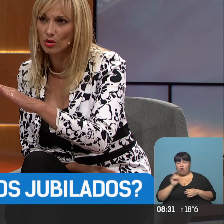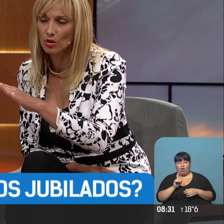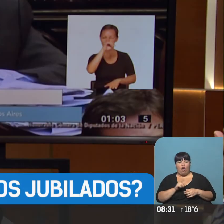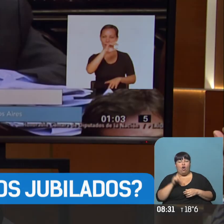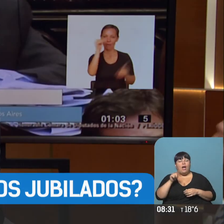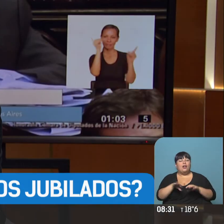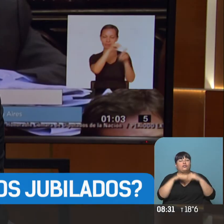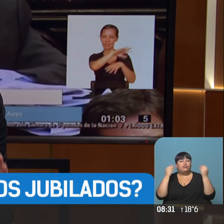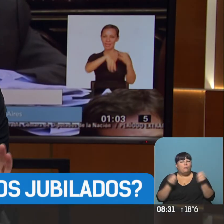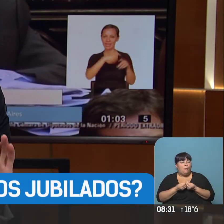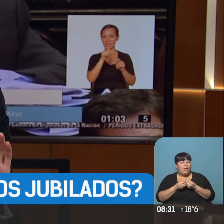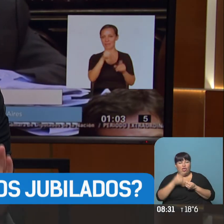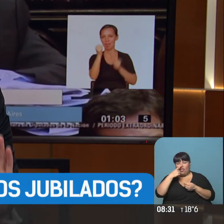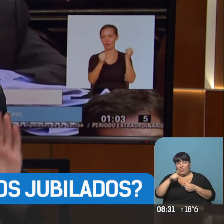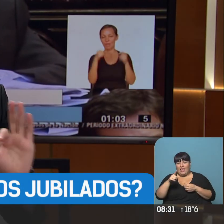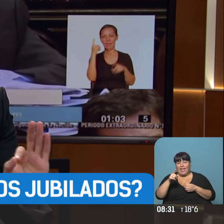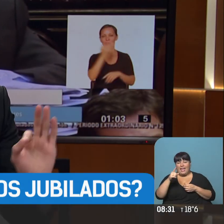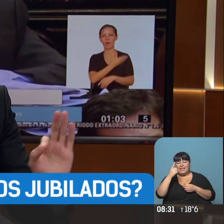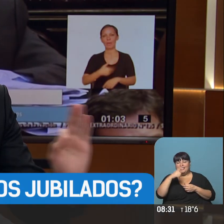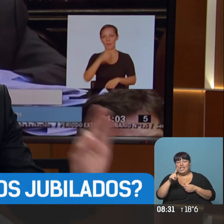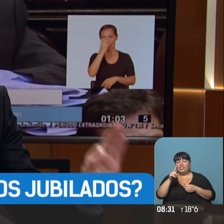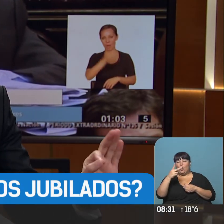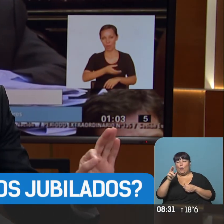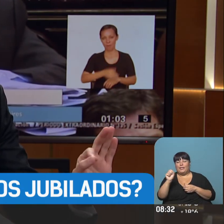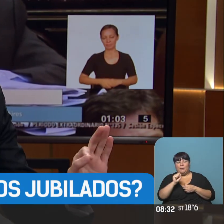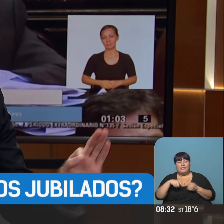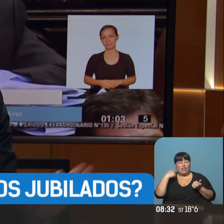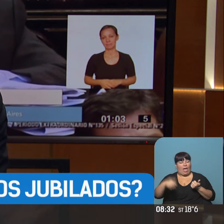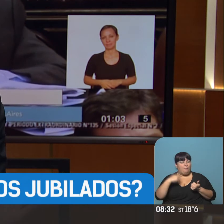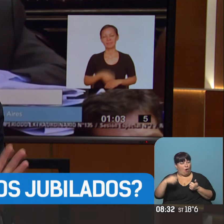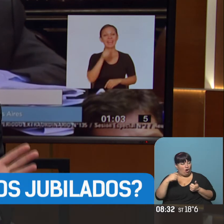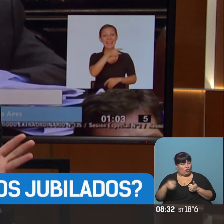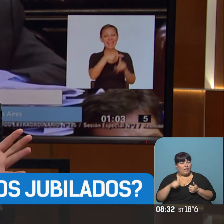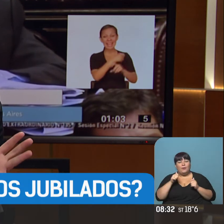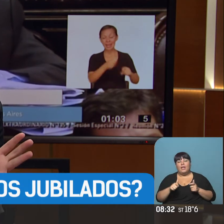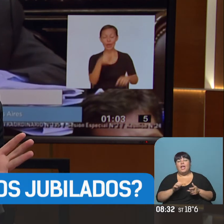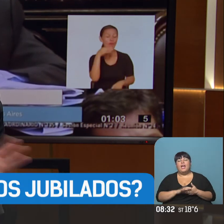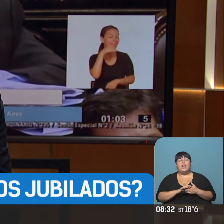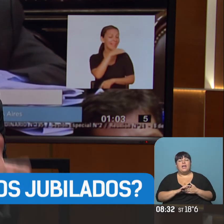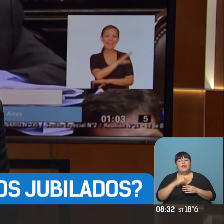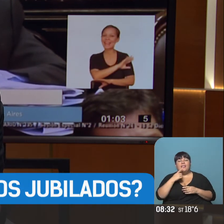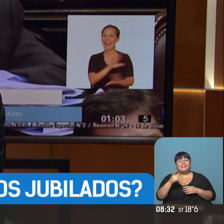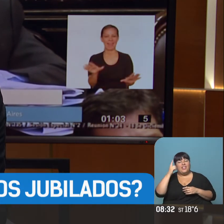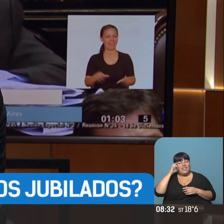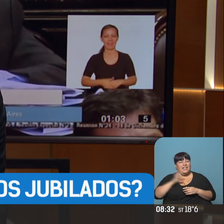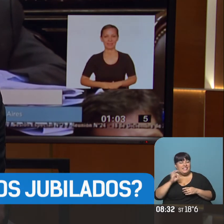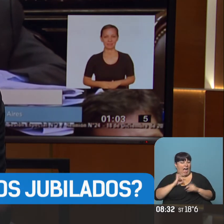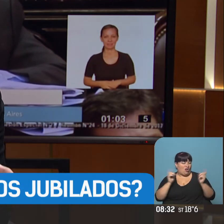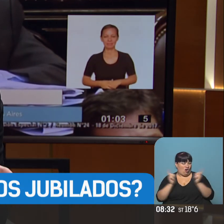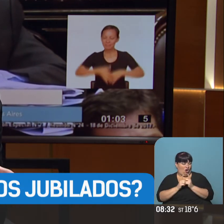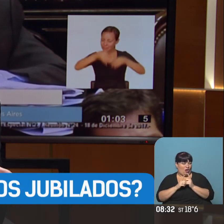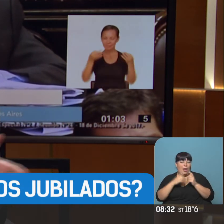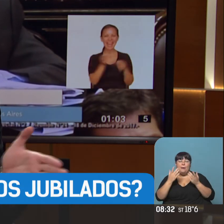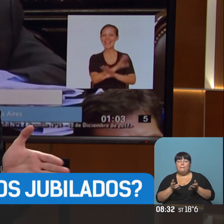Es el promedio de los últimos 120 meses con aportes. Bien. Se dicen 10 años para resumir,